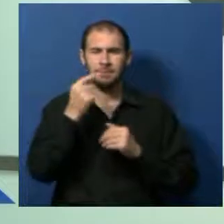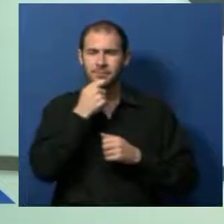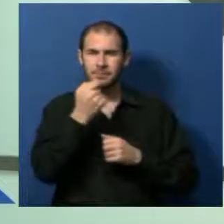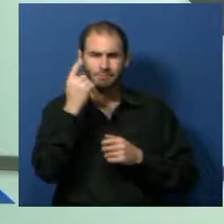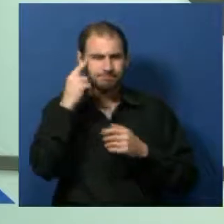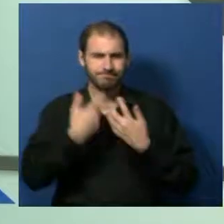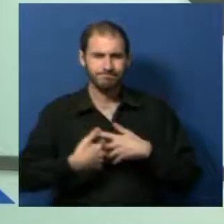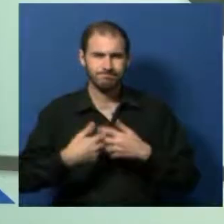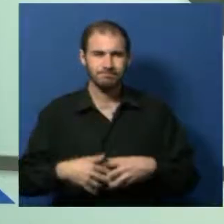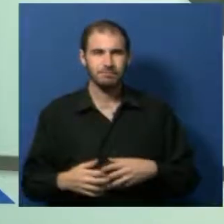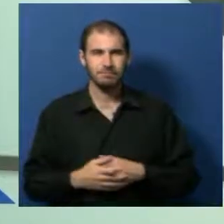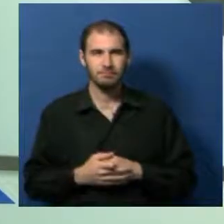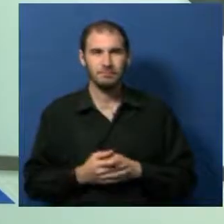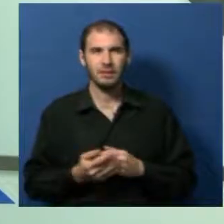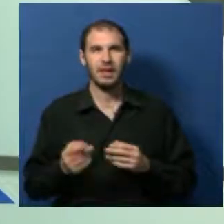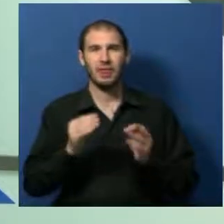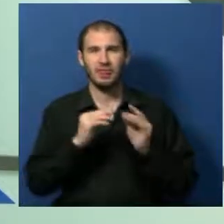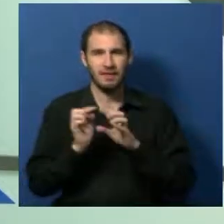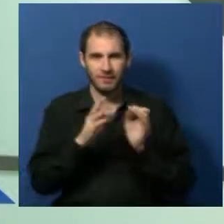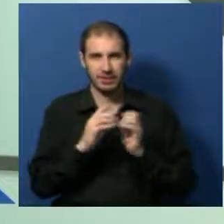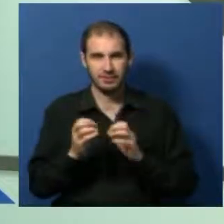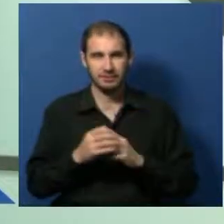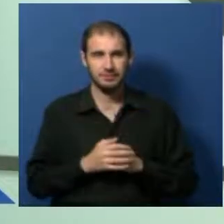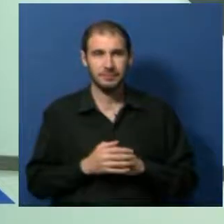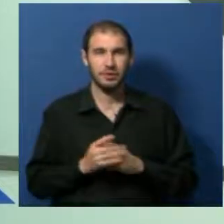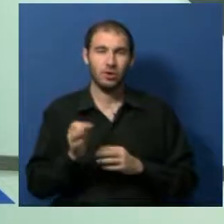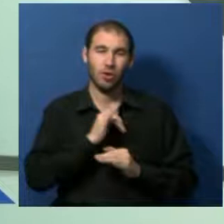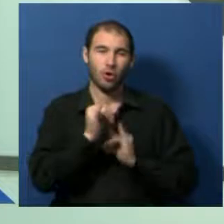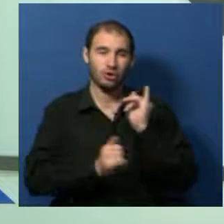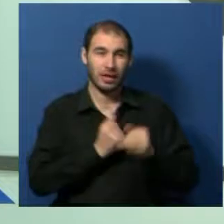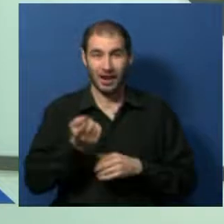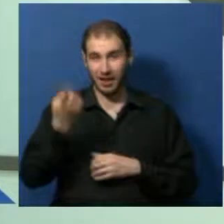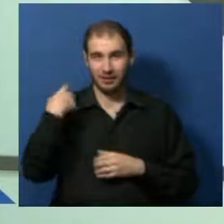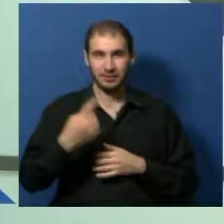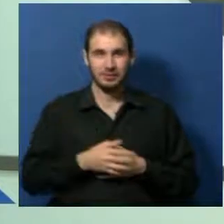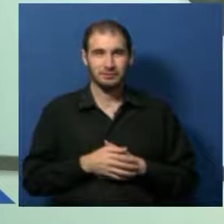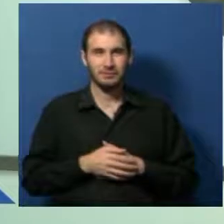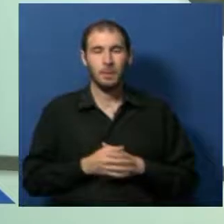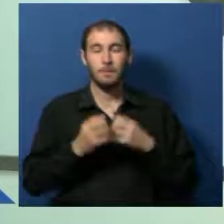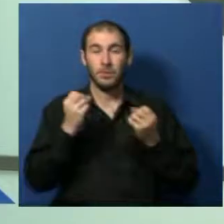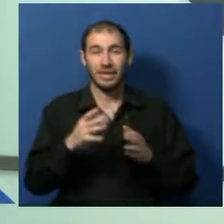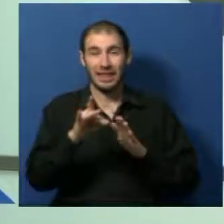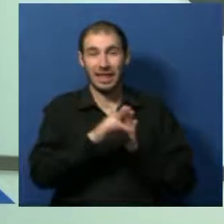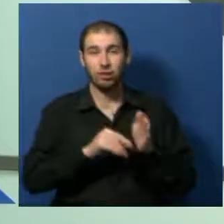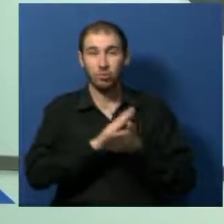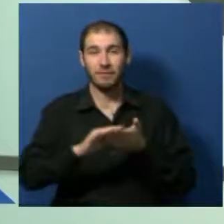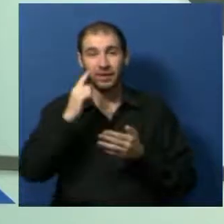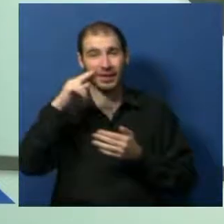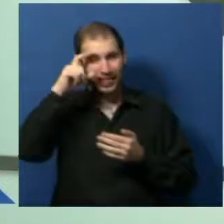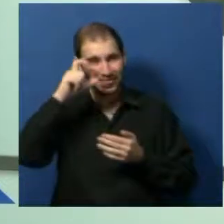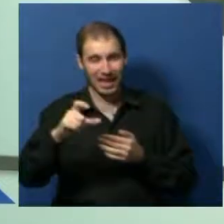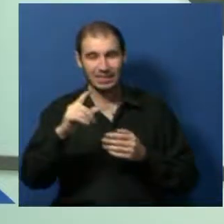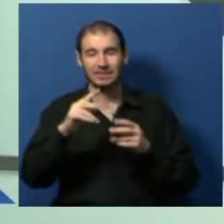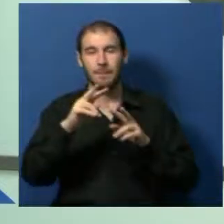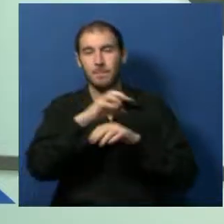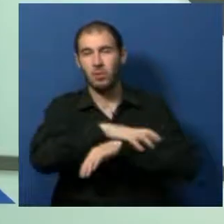entrevista retomar el debate que dábamos o que planteábamos la vez pasada, ¿no? Teniendo en cuenta que hay nuevos datos del INDEC con respecto a la pobreza